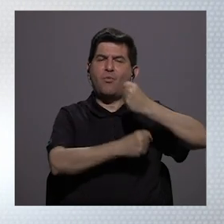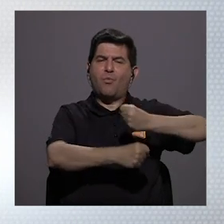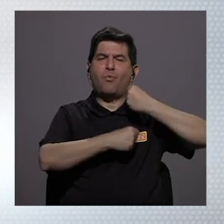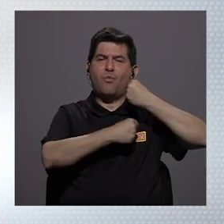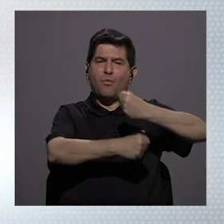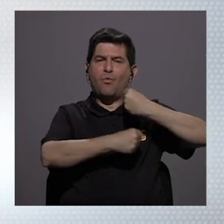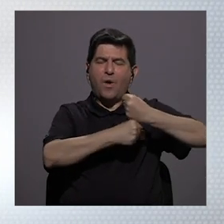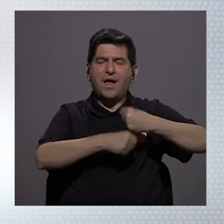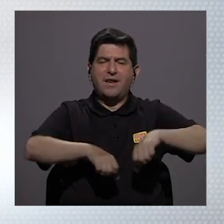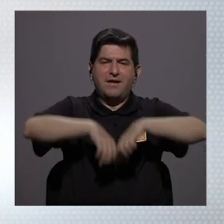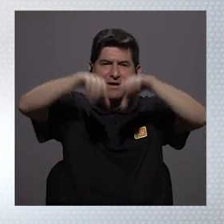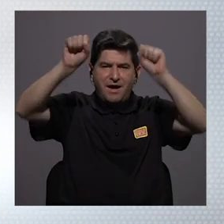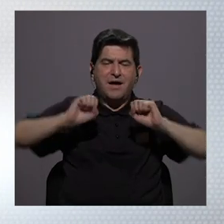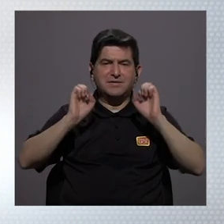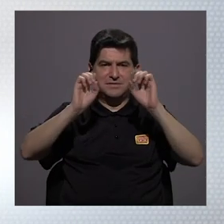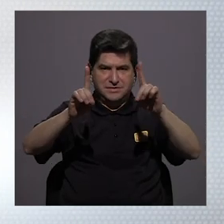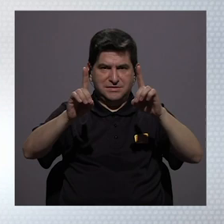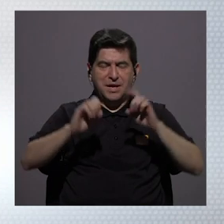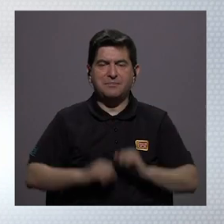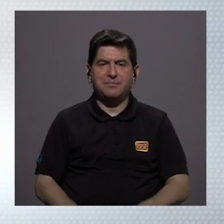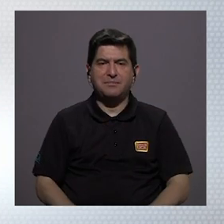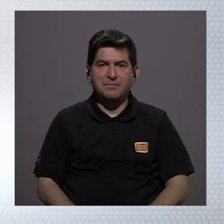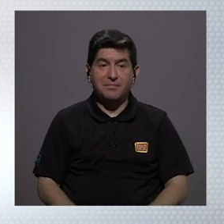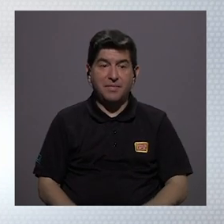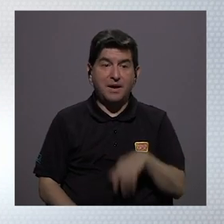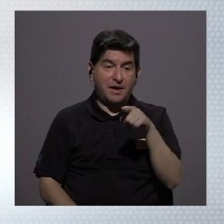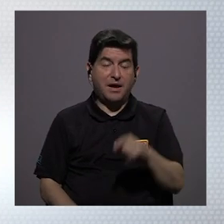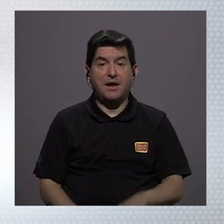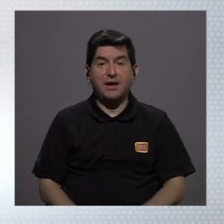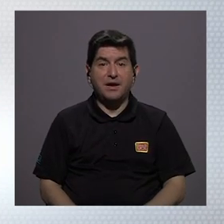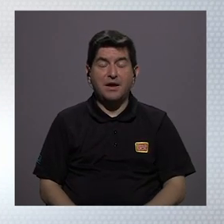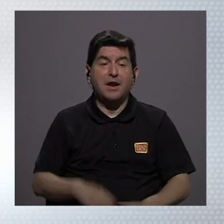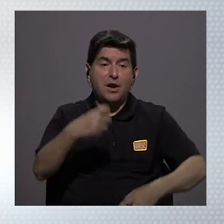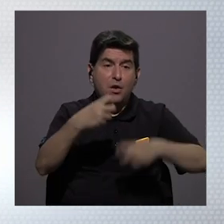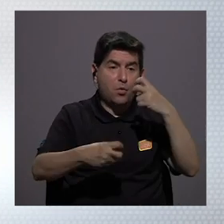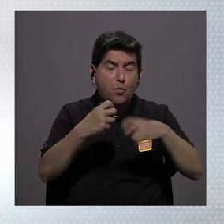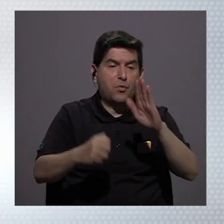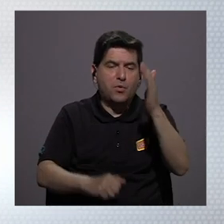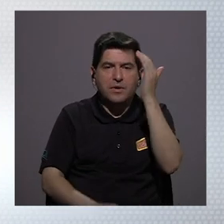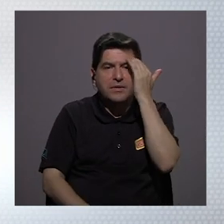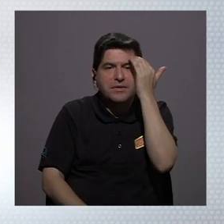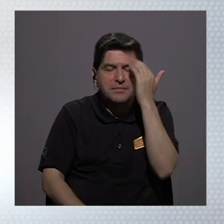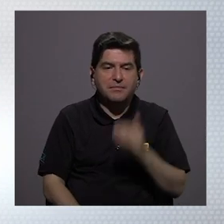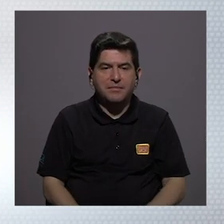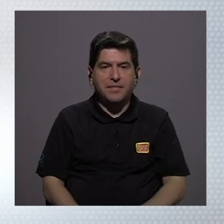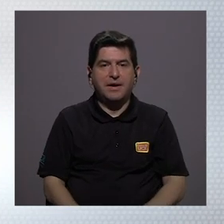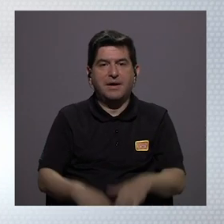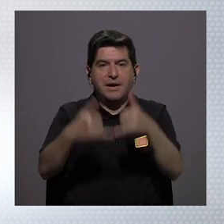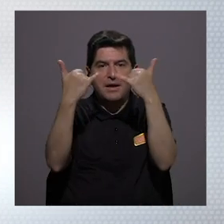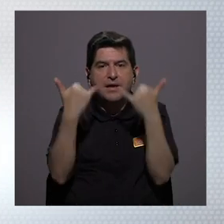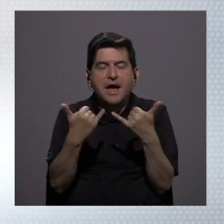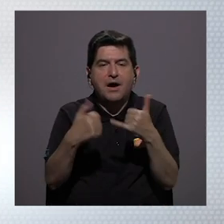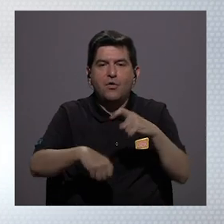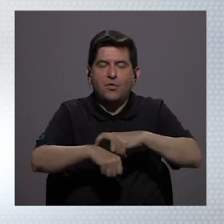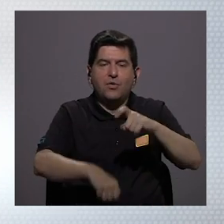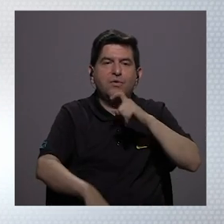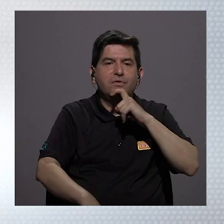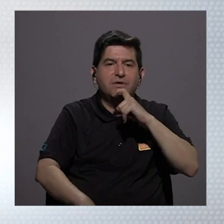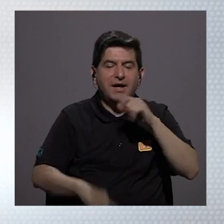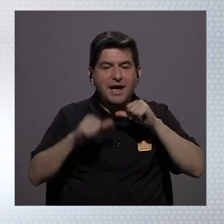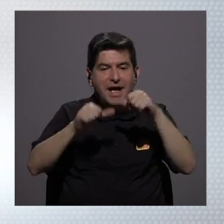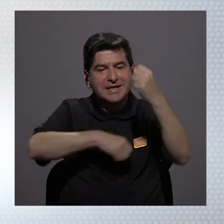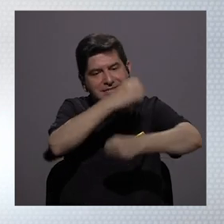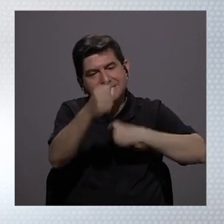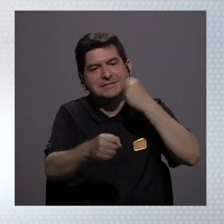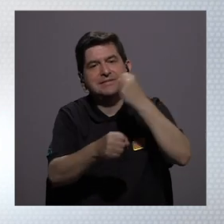grande de huelga en el sistema educativo, que provoca un gran hueco en sus conocimientos y también Correcto. Está enfrentando un momento